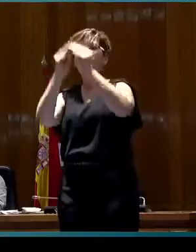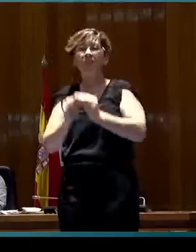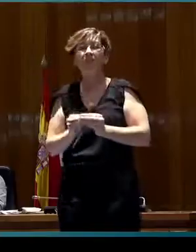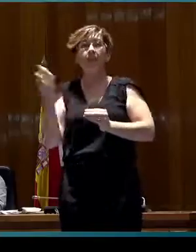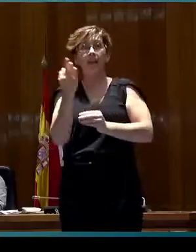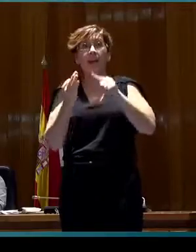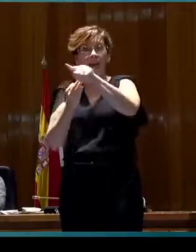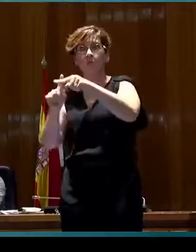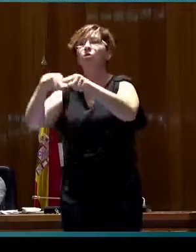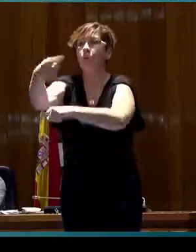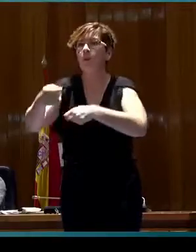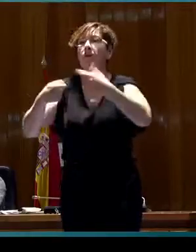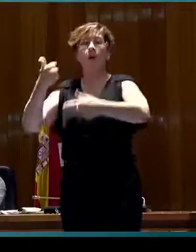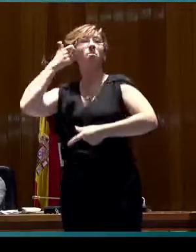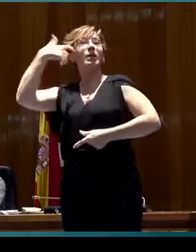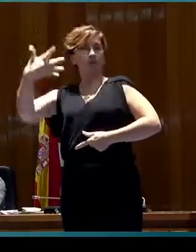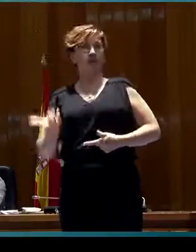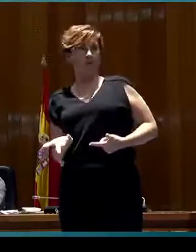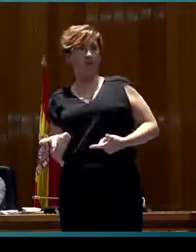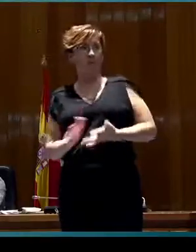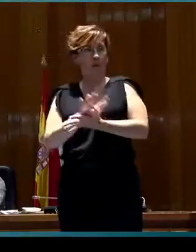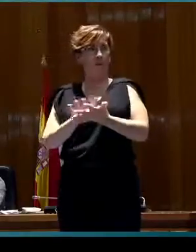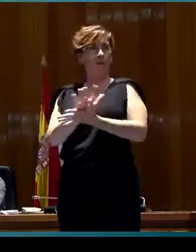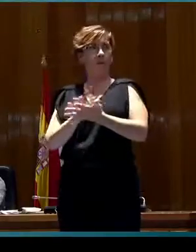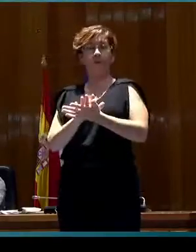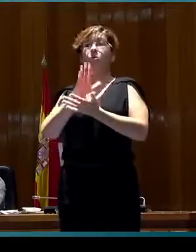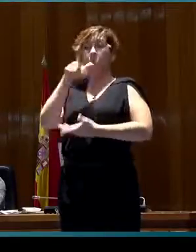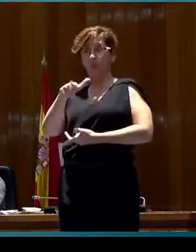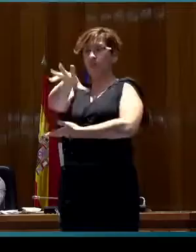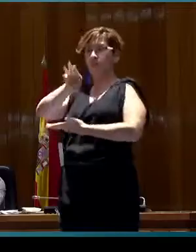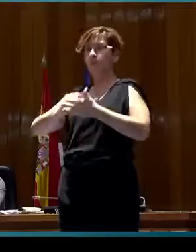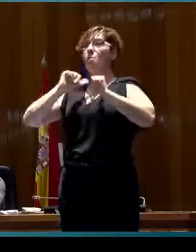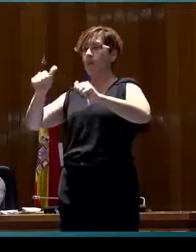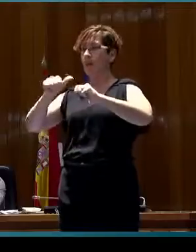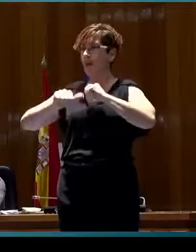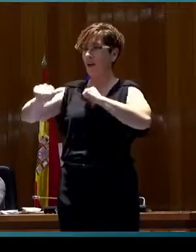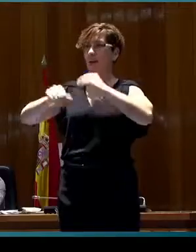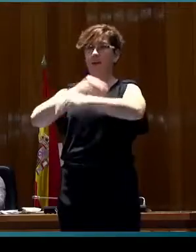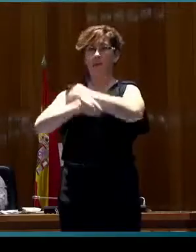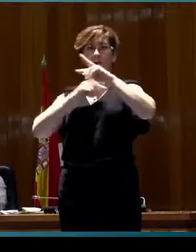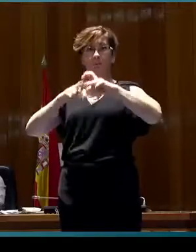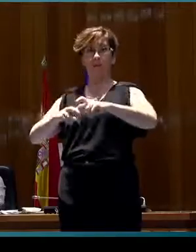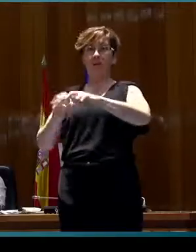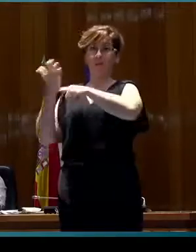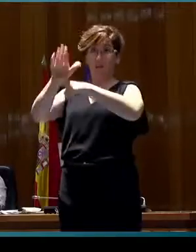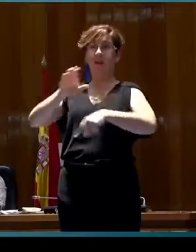prestigio, consideración a las lenguas de signos. Bueno, nosotros hemos partido para esta conversación con vosotros